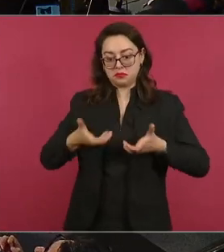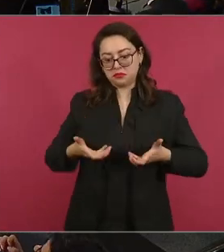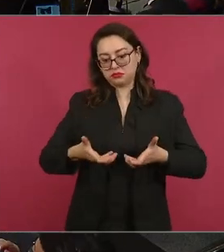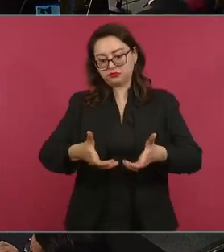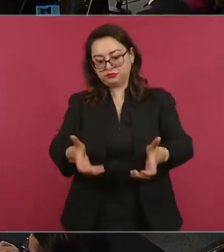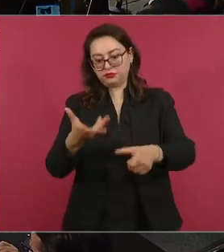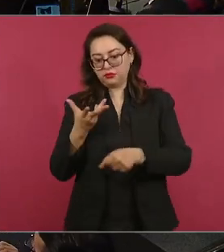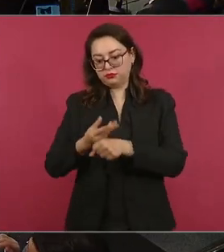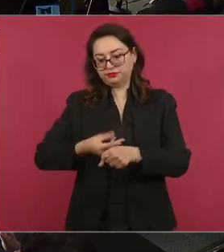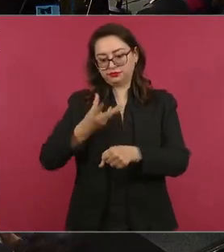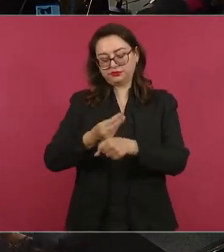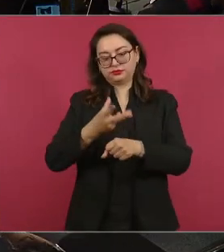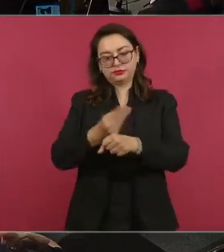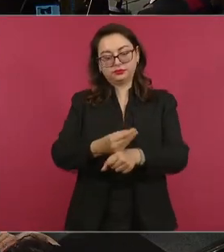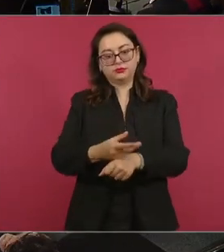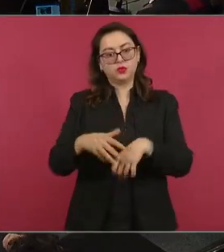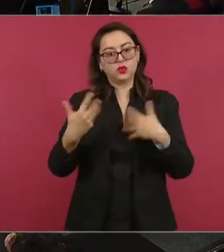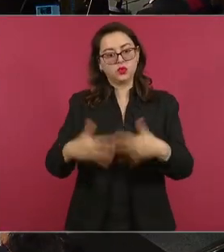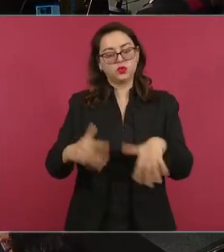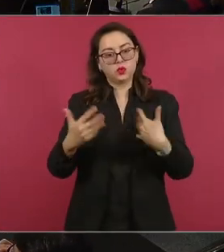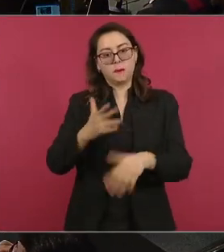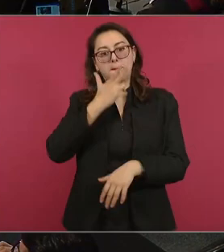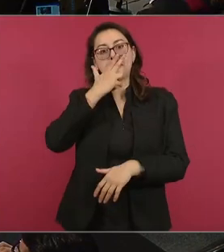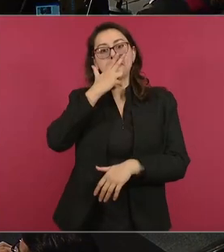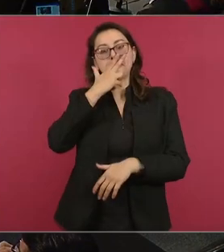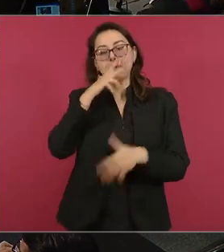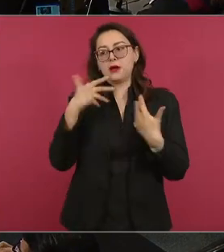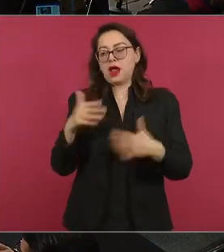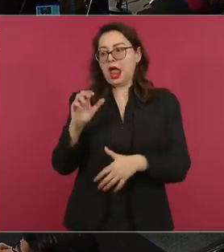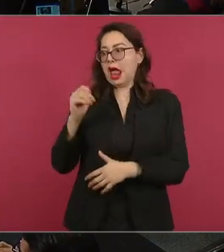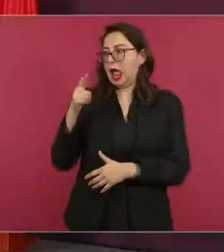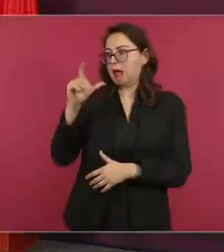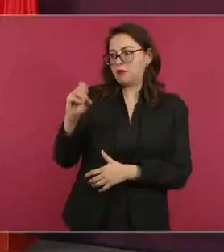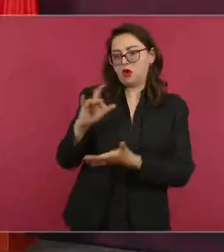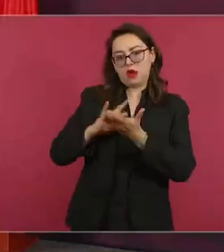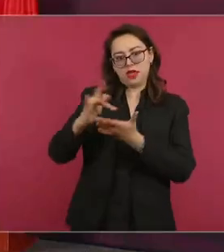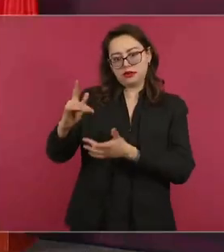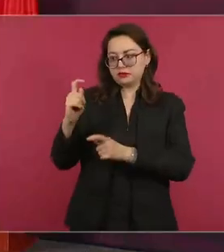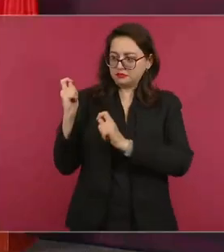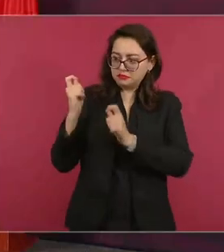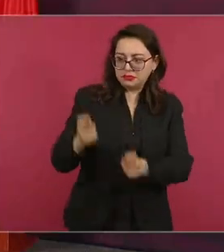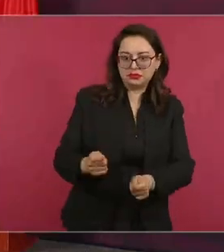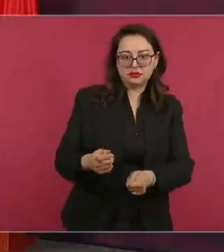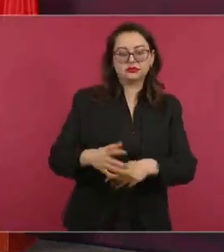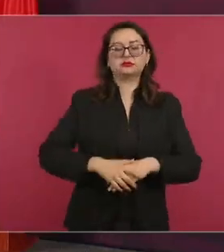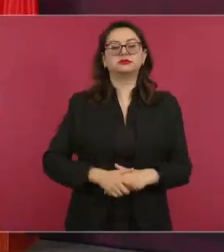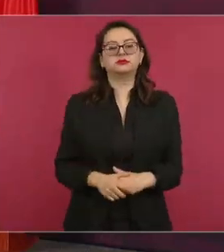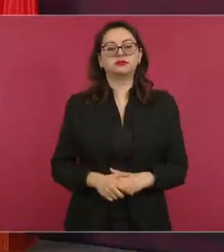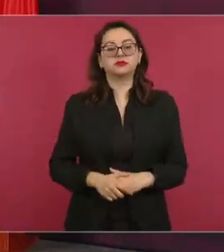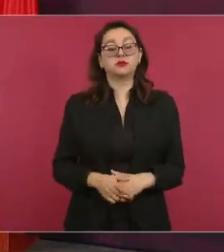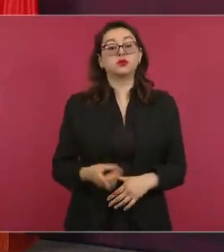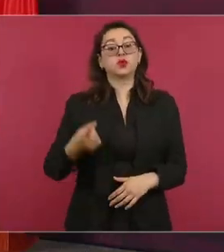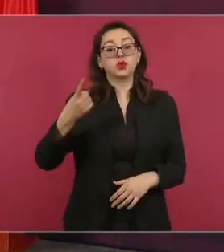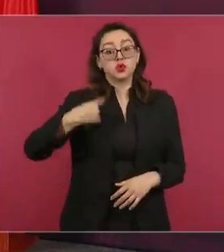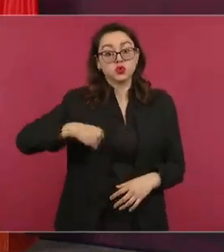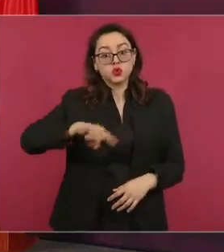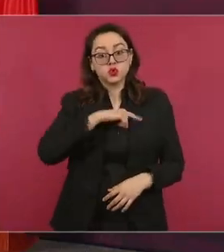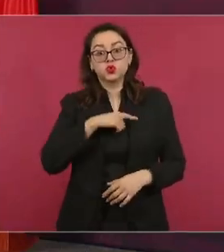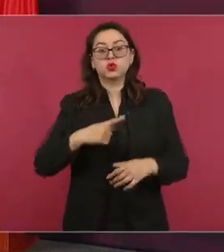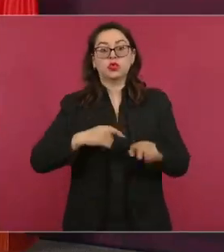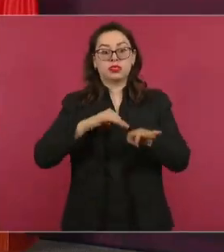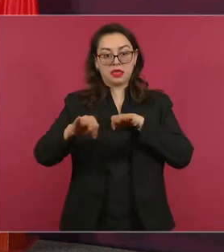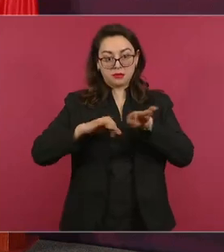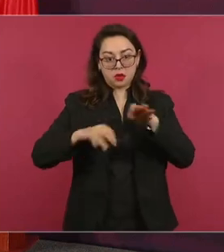cívico y este legado que va a dejar el presidente de la República, el licenciado Andrés Manuel López Obrador. Para nosotros, este trabajo, este